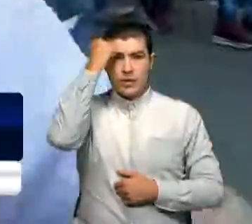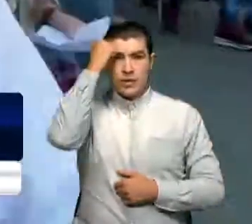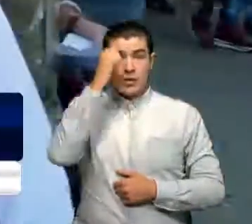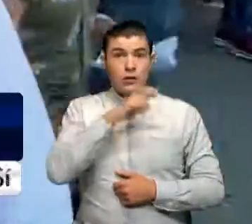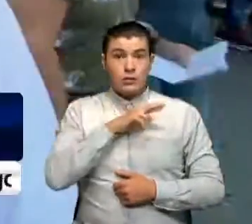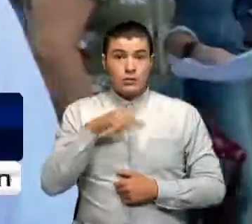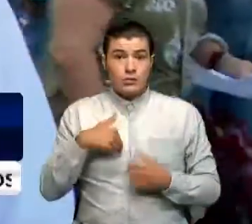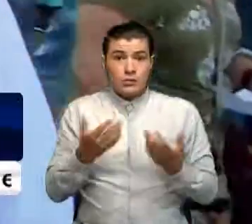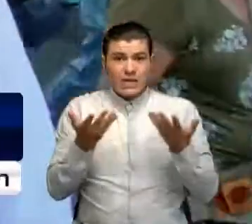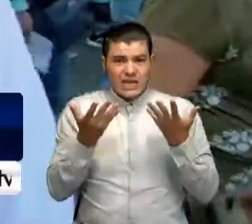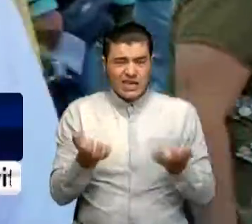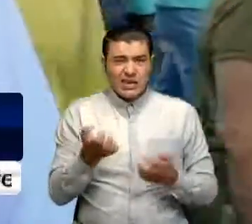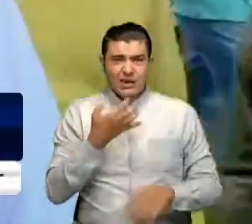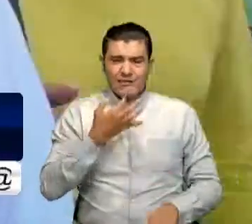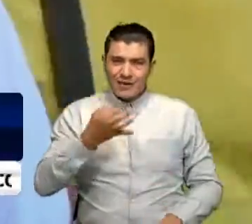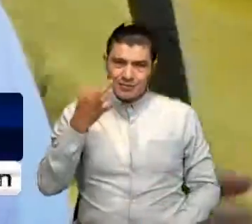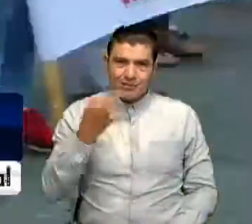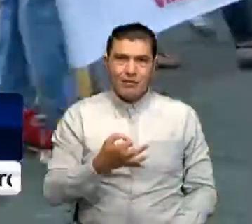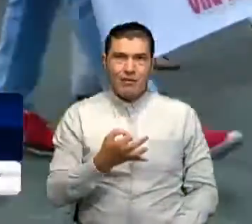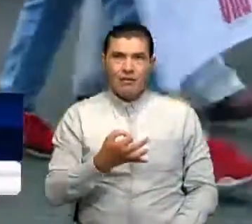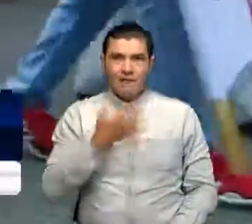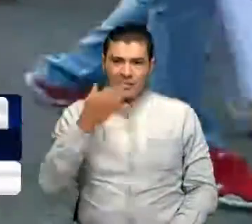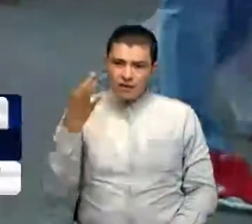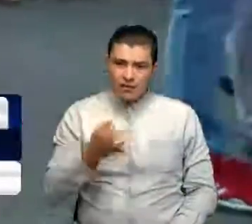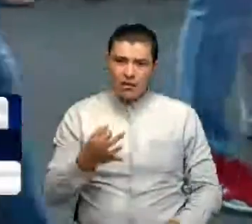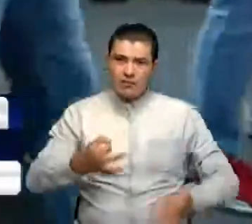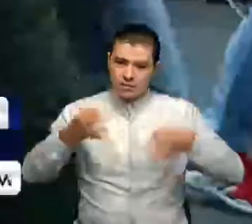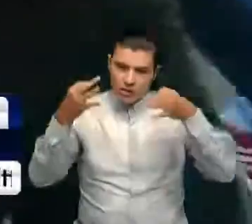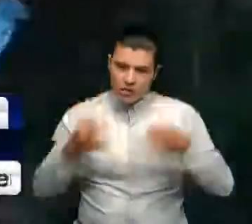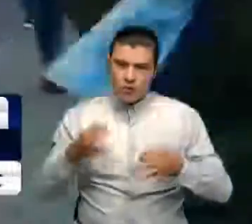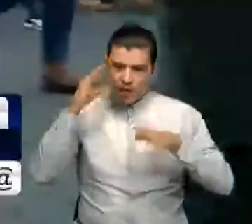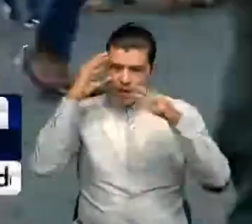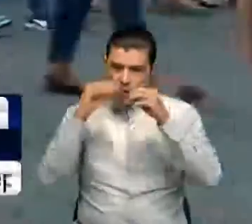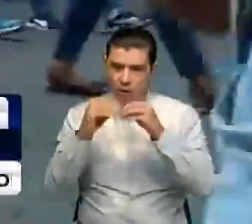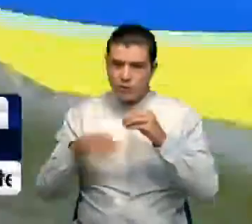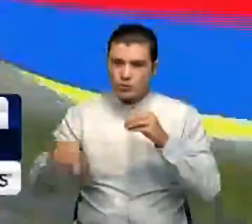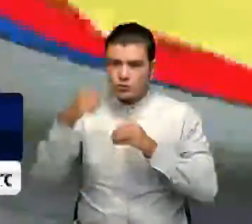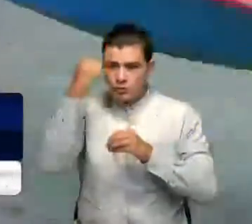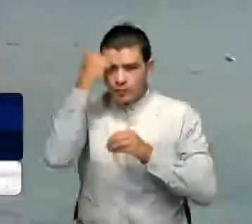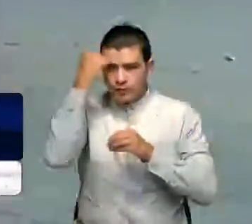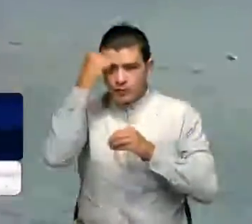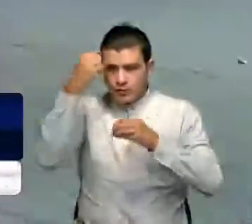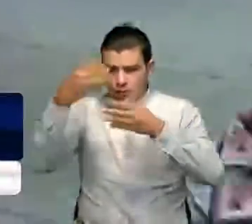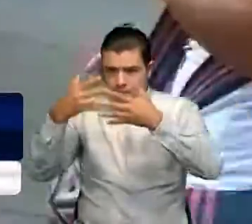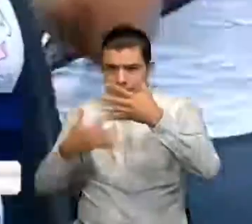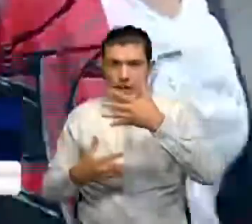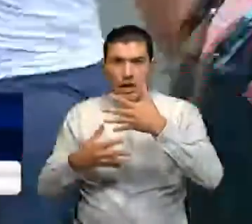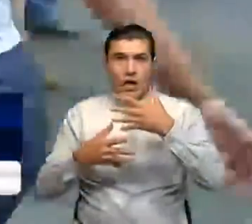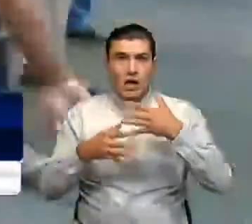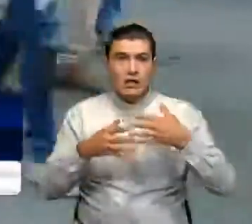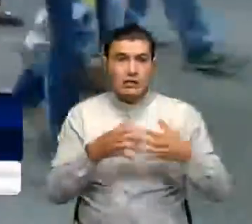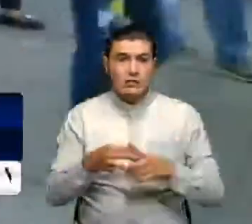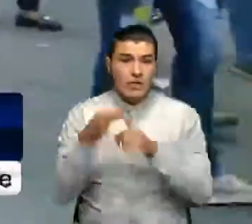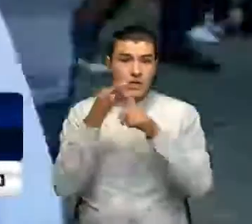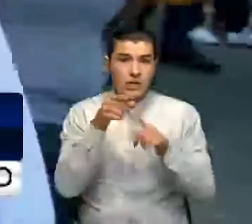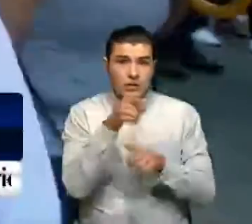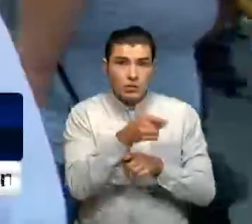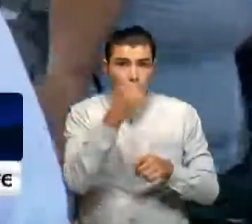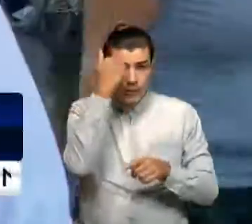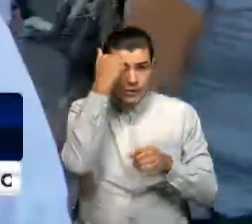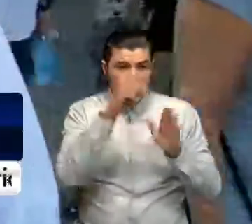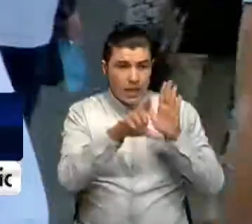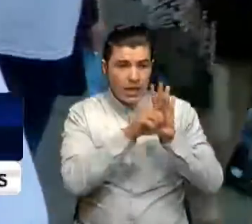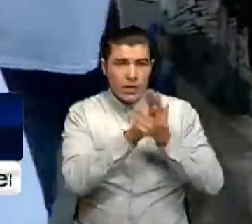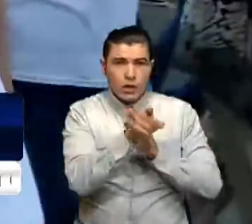que definitivamente se cumplan los acuerdos para que los maestros y especialmente el 1278 también